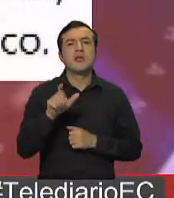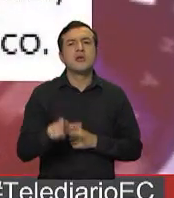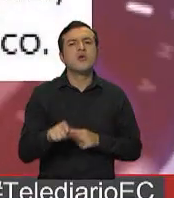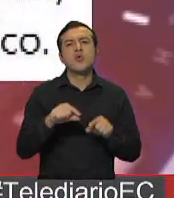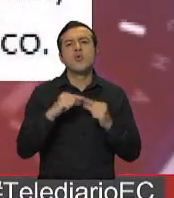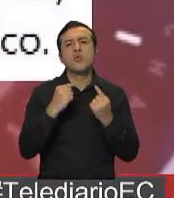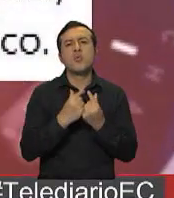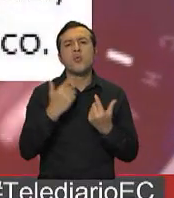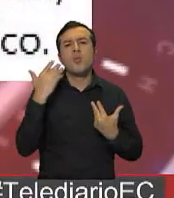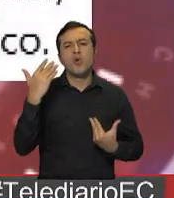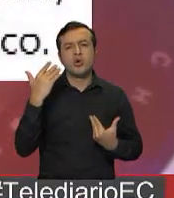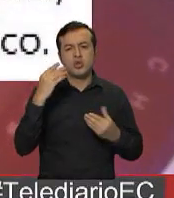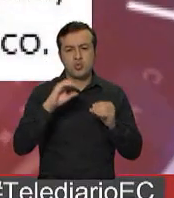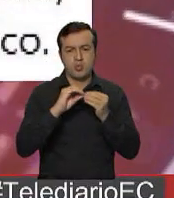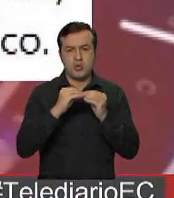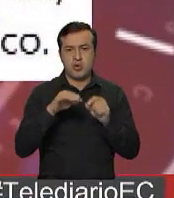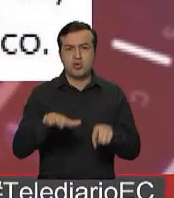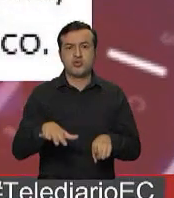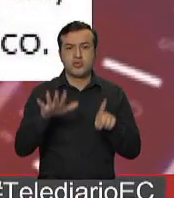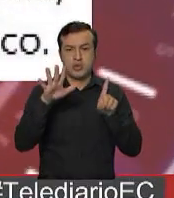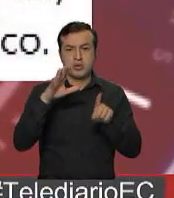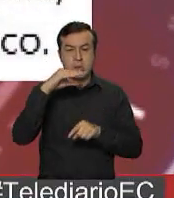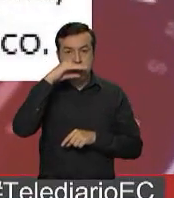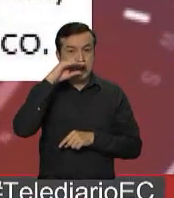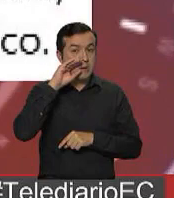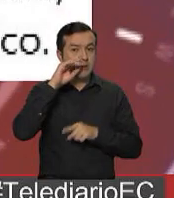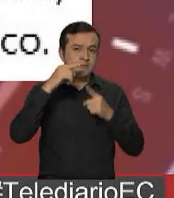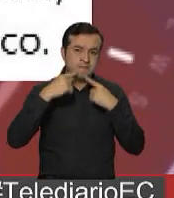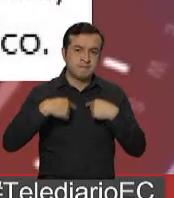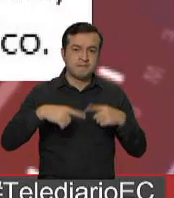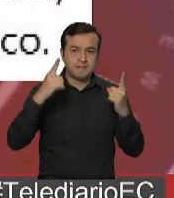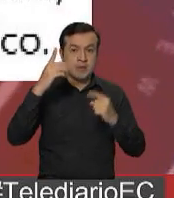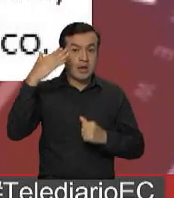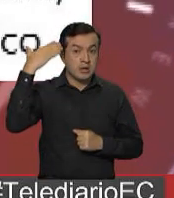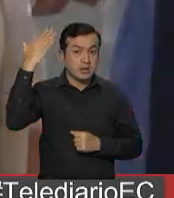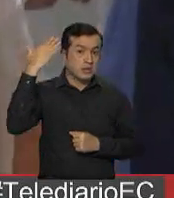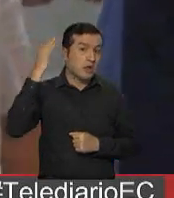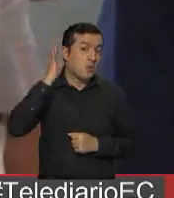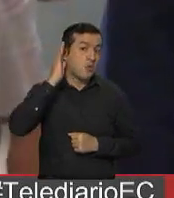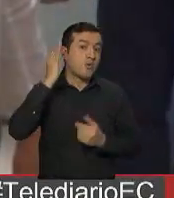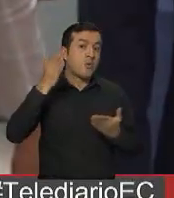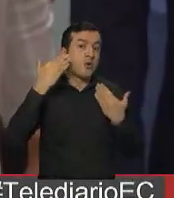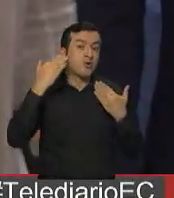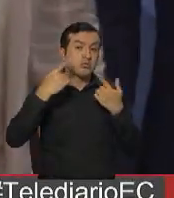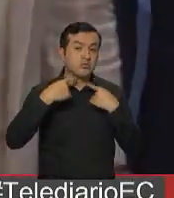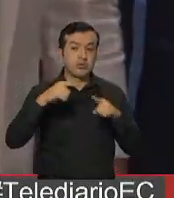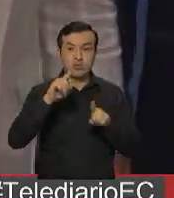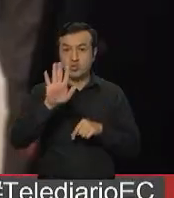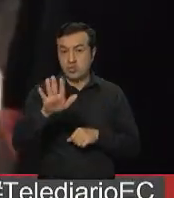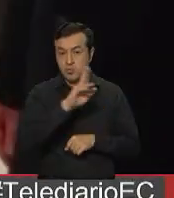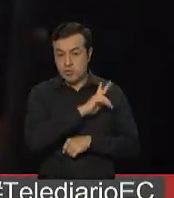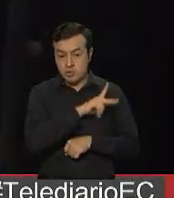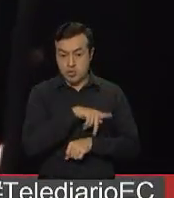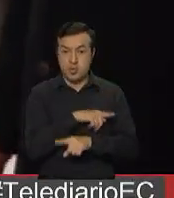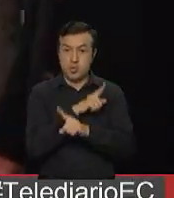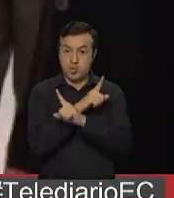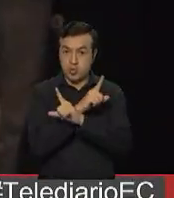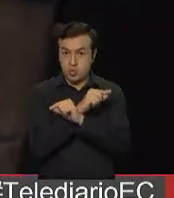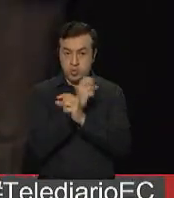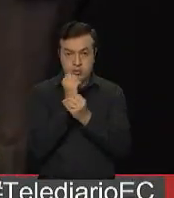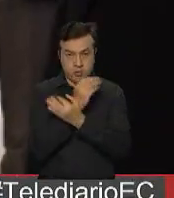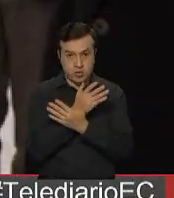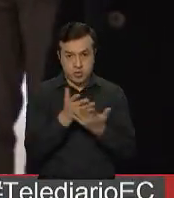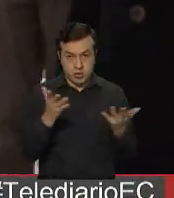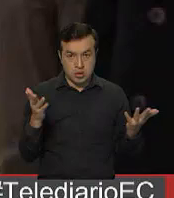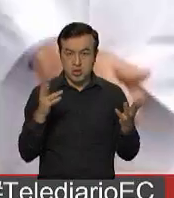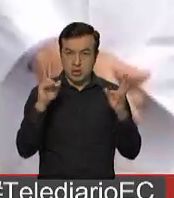tienda política, Jaime Nebot, hizo pública la decisión. La alcaldesa de Guayaquil también lo hizo en sus redes sociales. Posteriormente, se